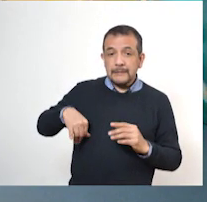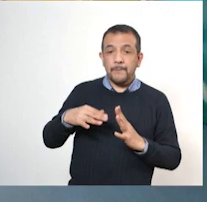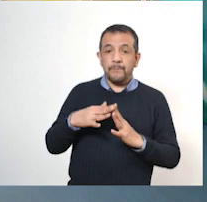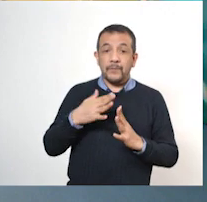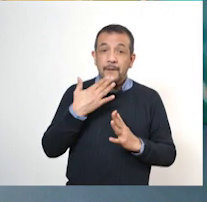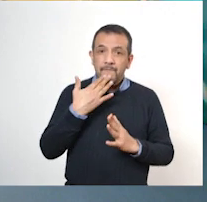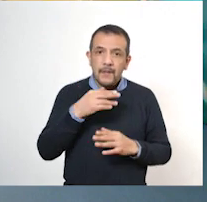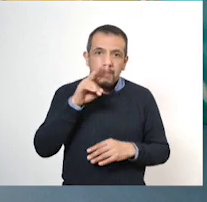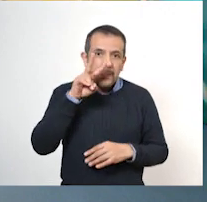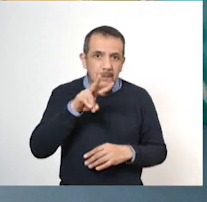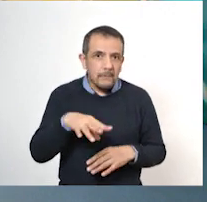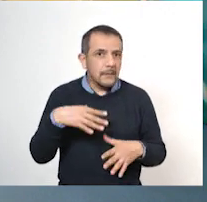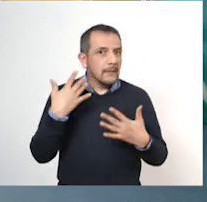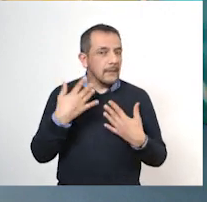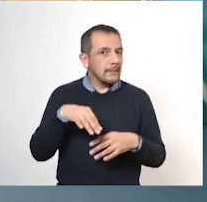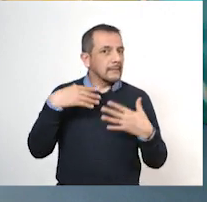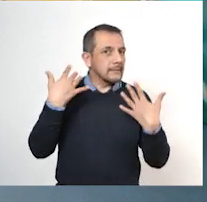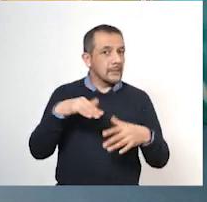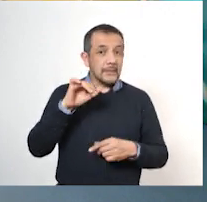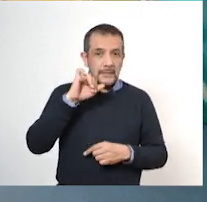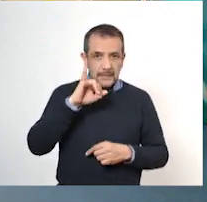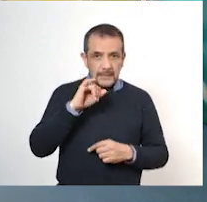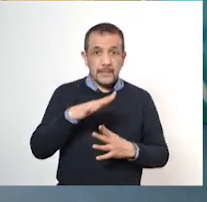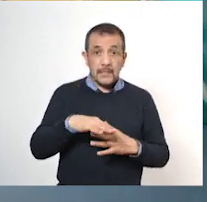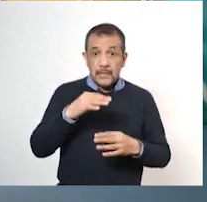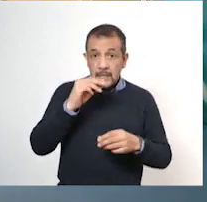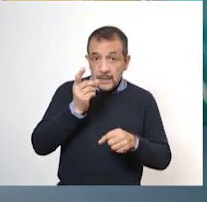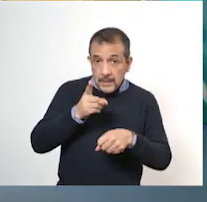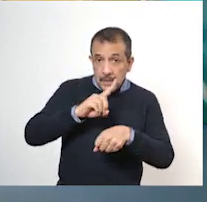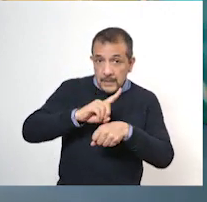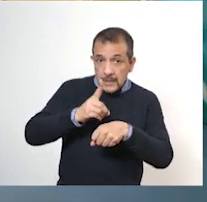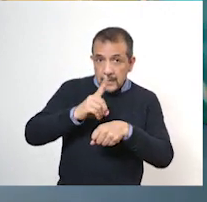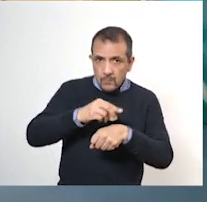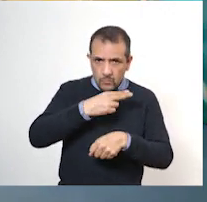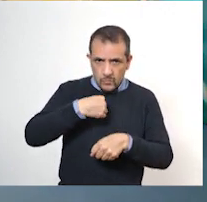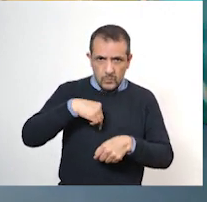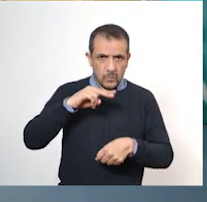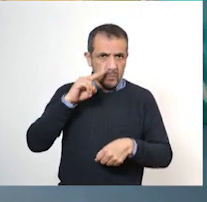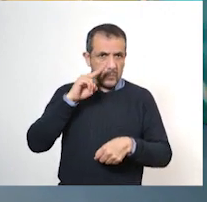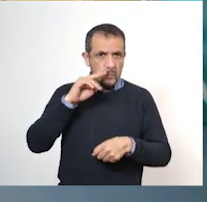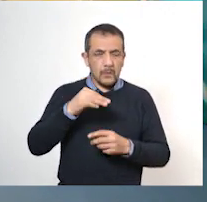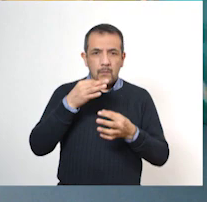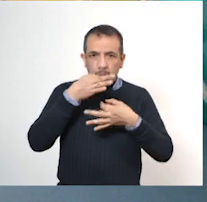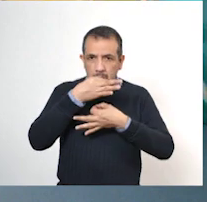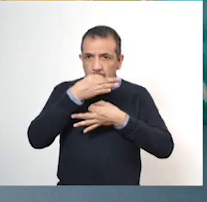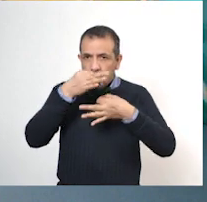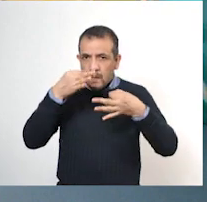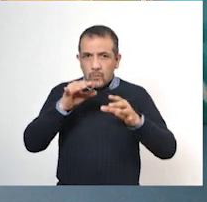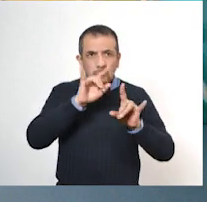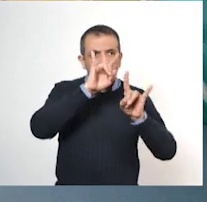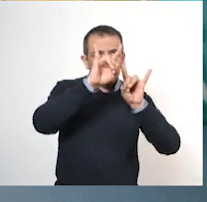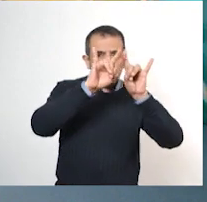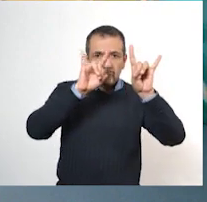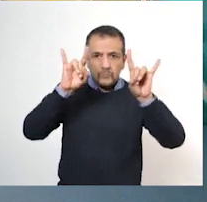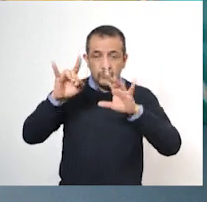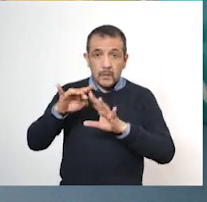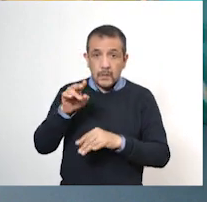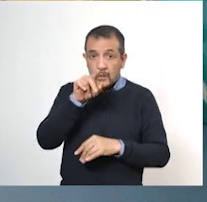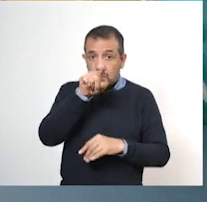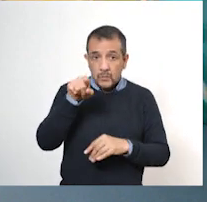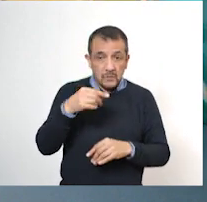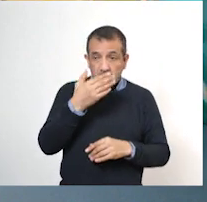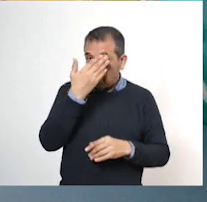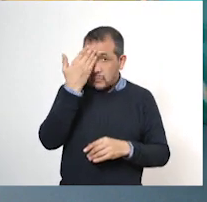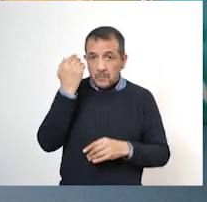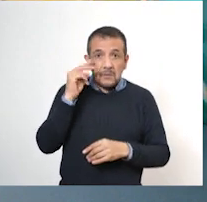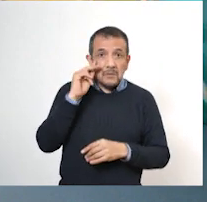interesantísimo. Vaya que sí, pues todos los días vemos anuncios y seguramente no se